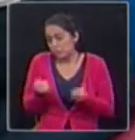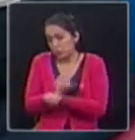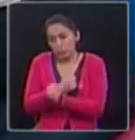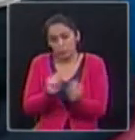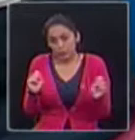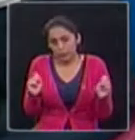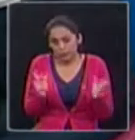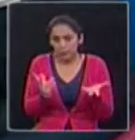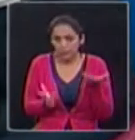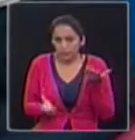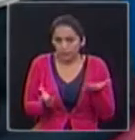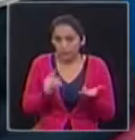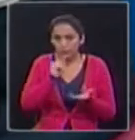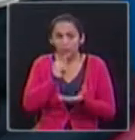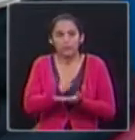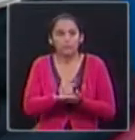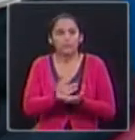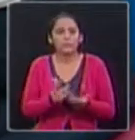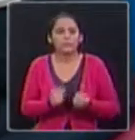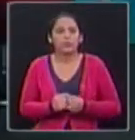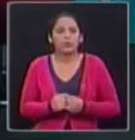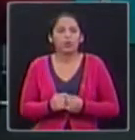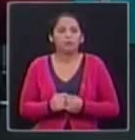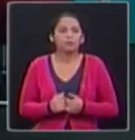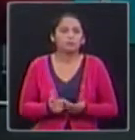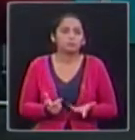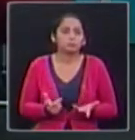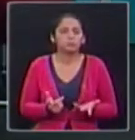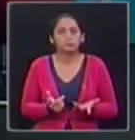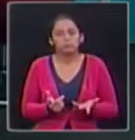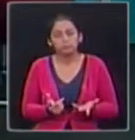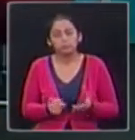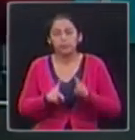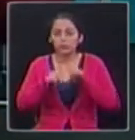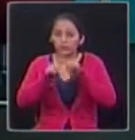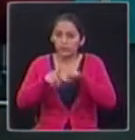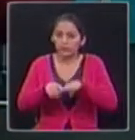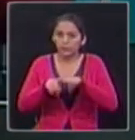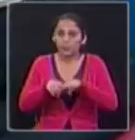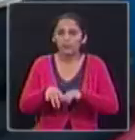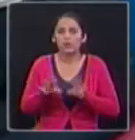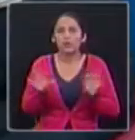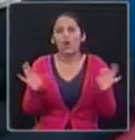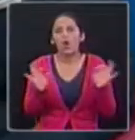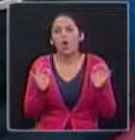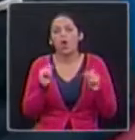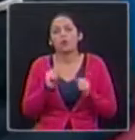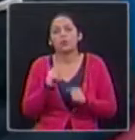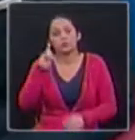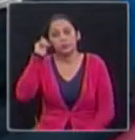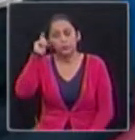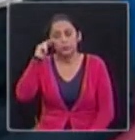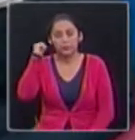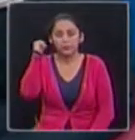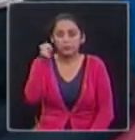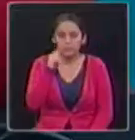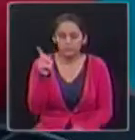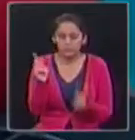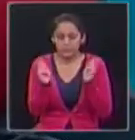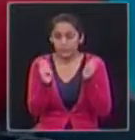disminuir, e inclusive las obras nuevas van a disminuir, salvo que el gobierno comience a hacer los ajustes como los quiere hacer ahora en materia